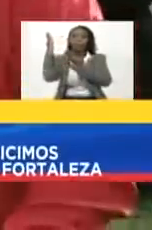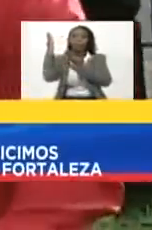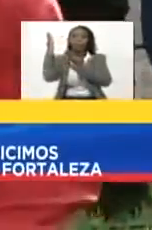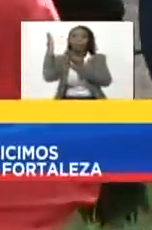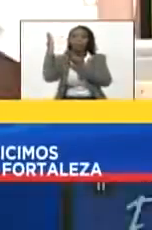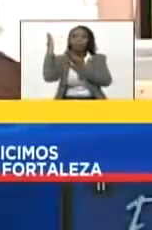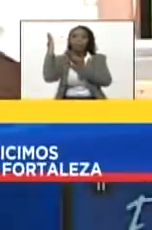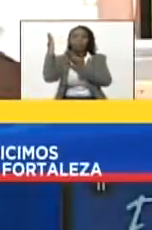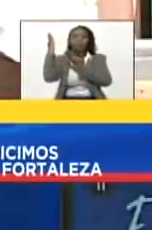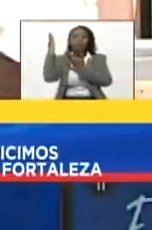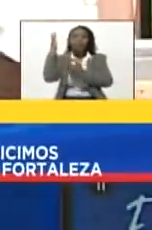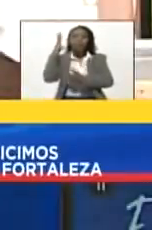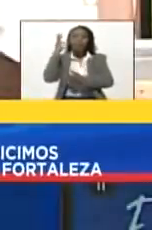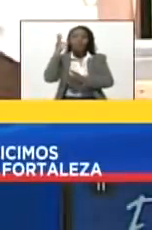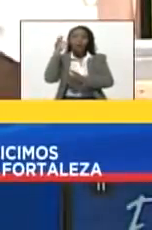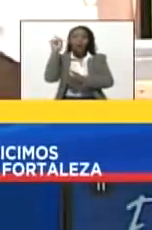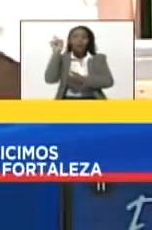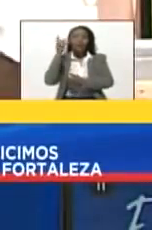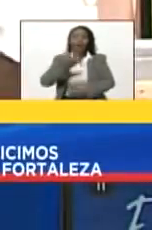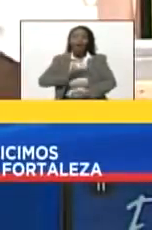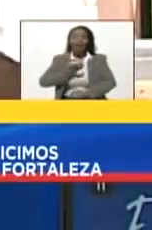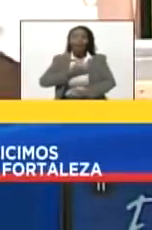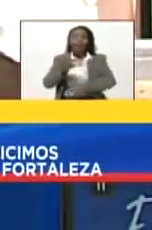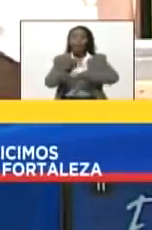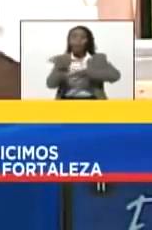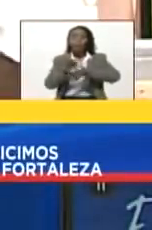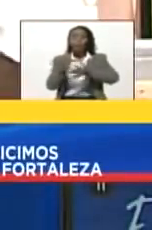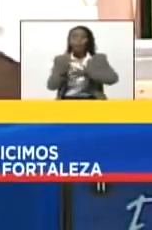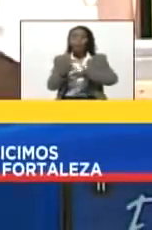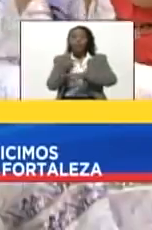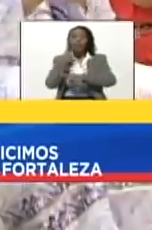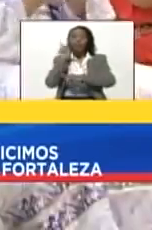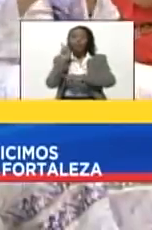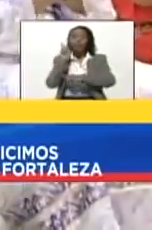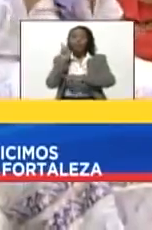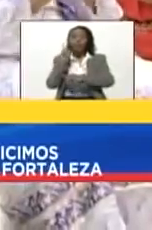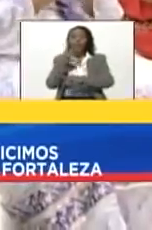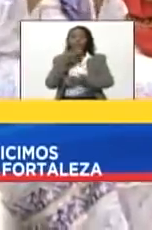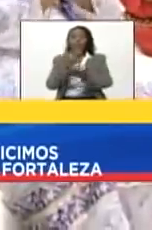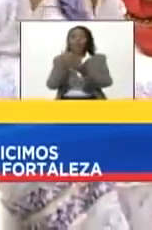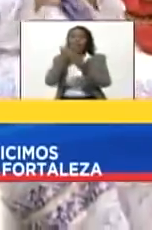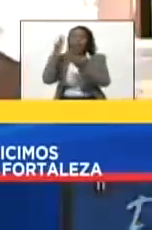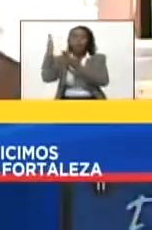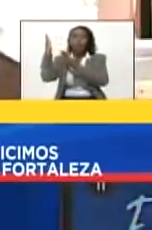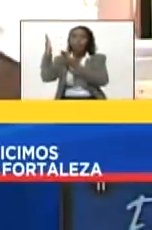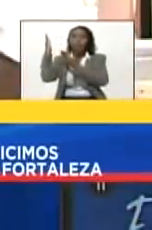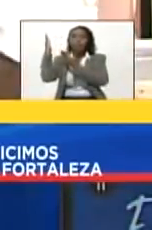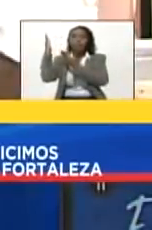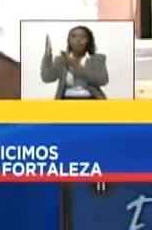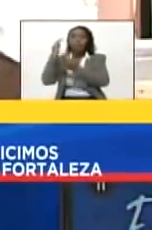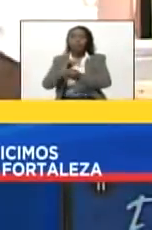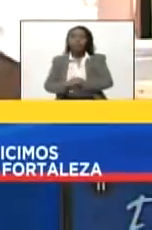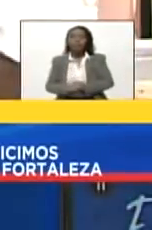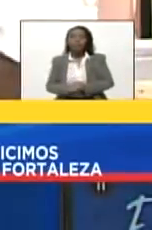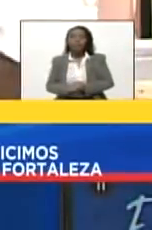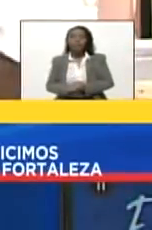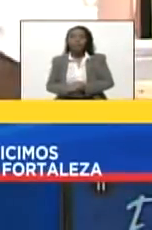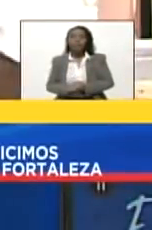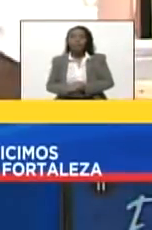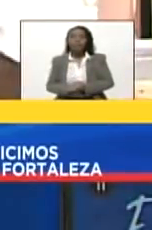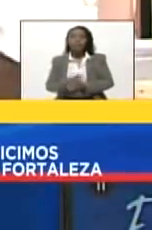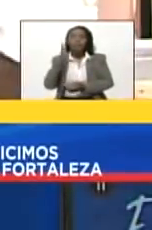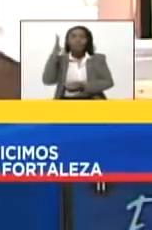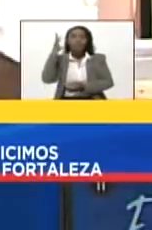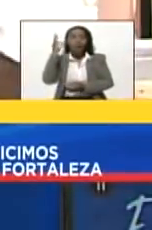Kerinet Fernández, alcaldesa del municipio Semprún, Karinet, gracias por haber venido, Guayú, a